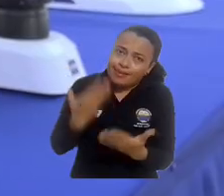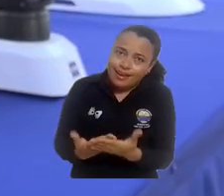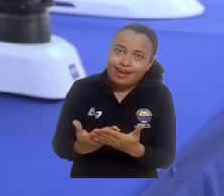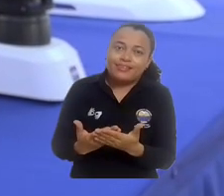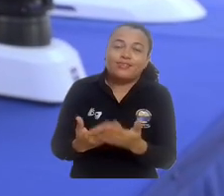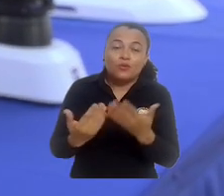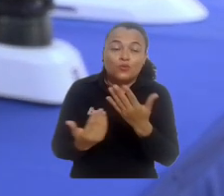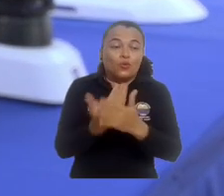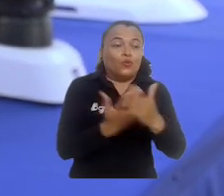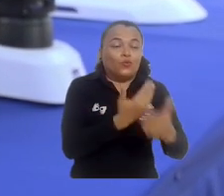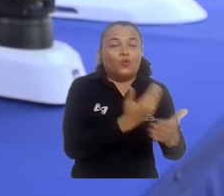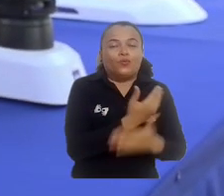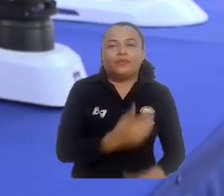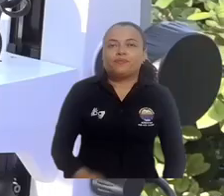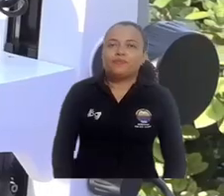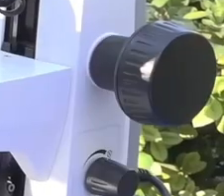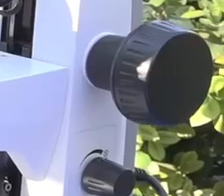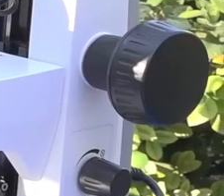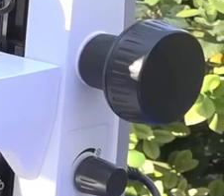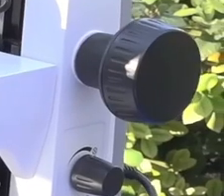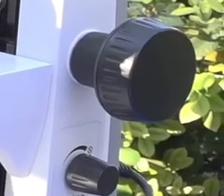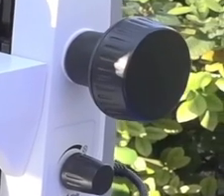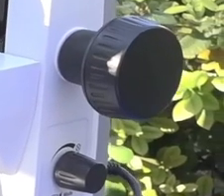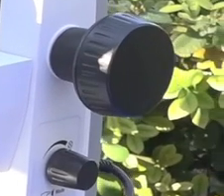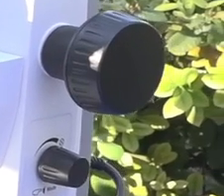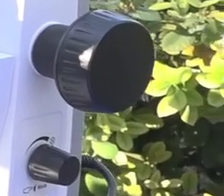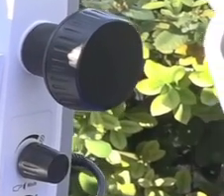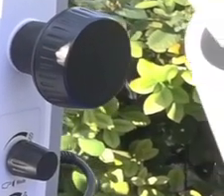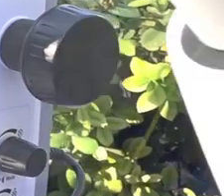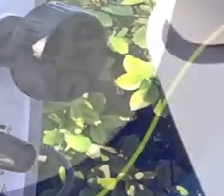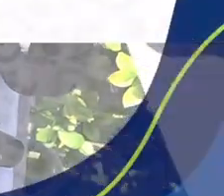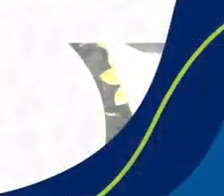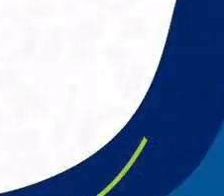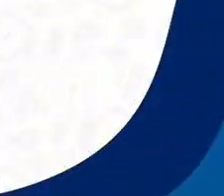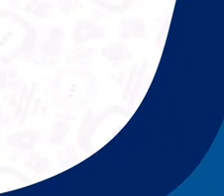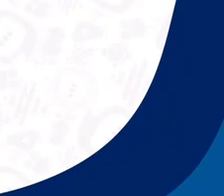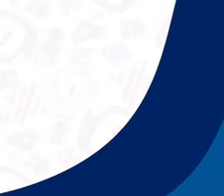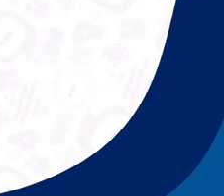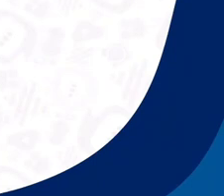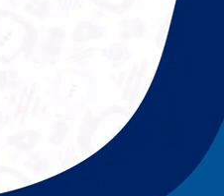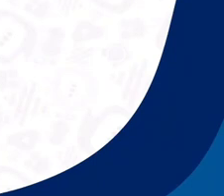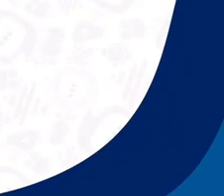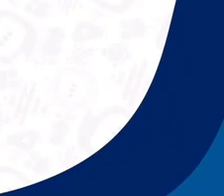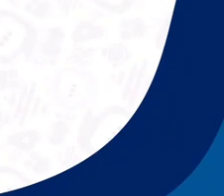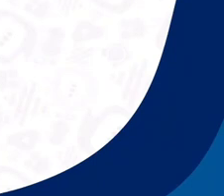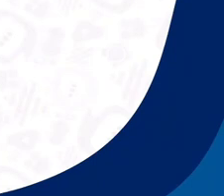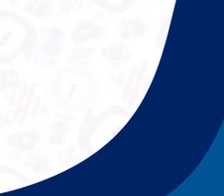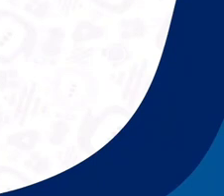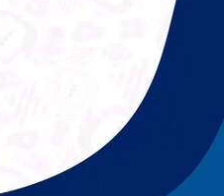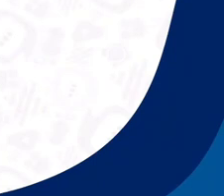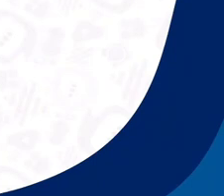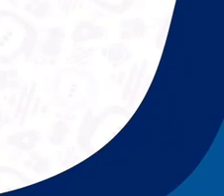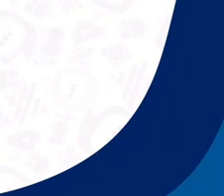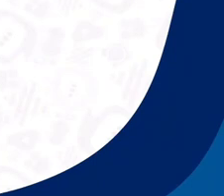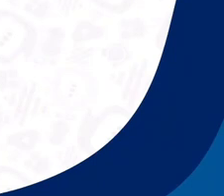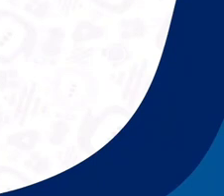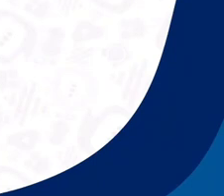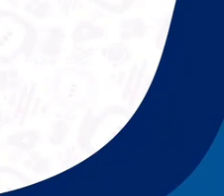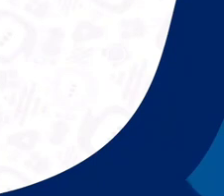gratitud esa dotación. Aún más incluyente e innovador.